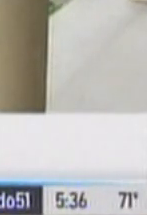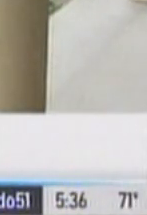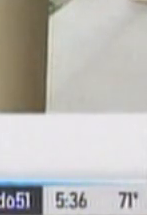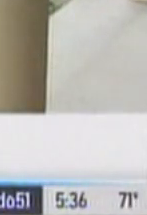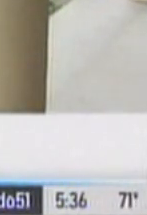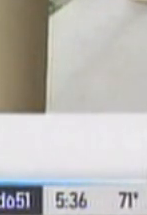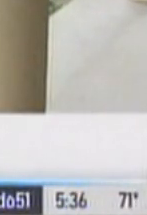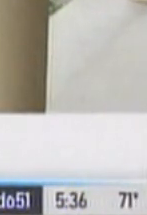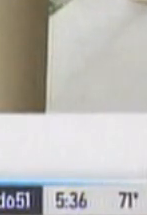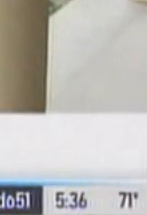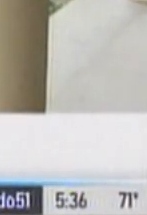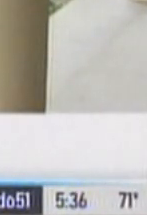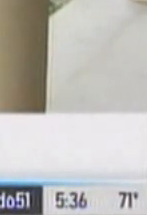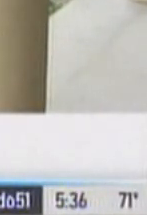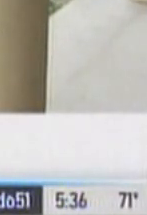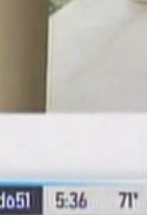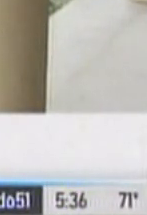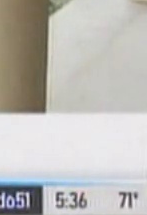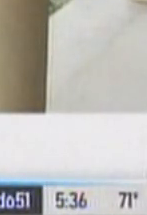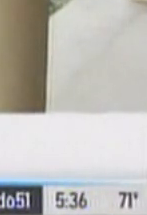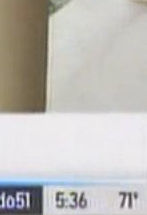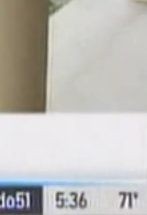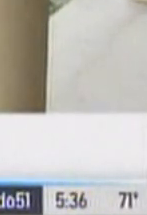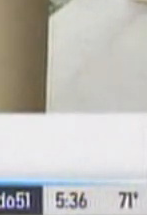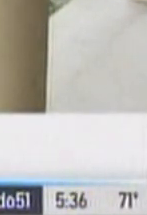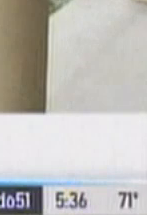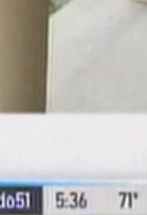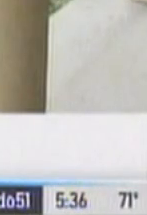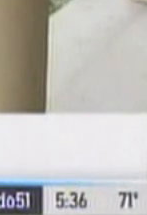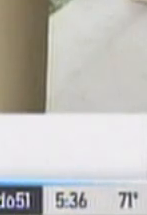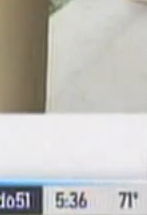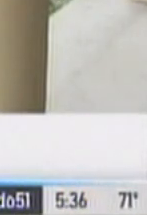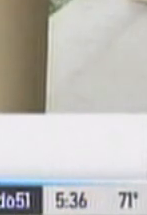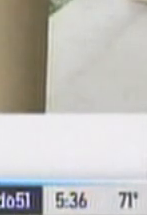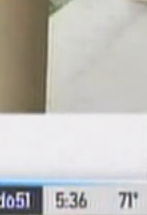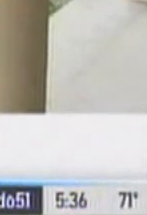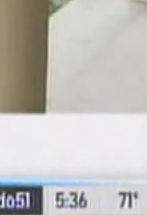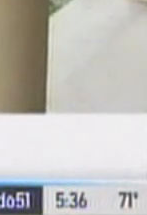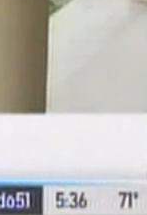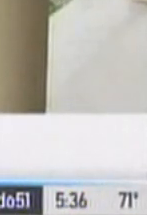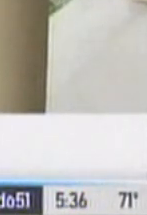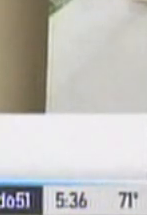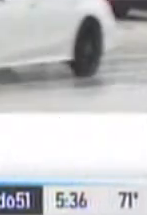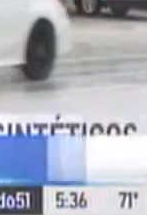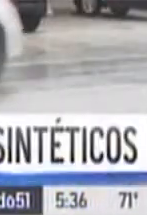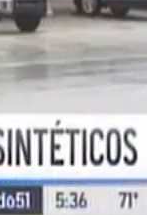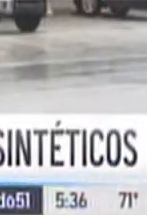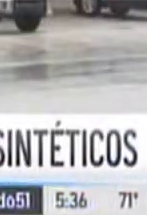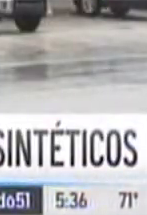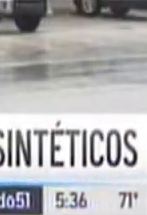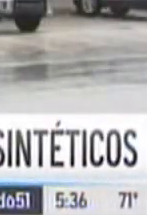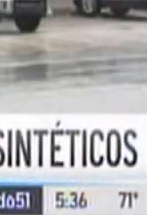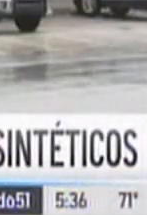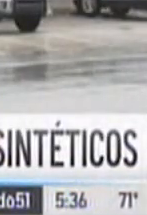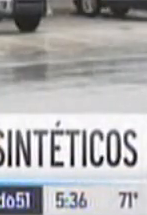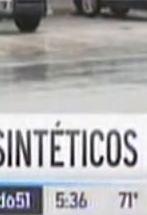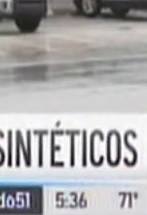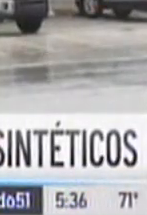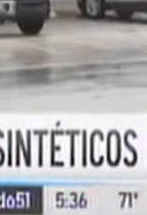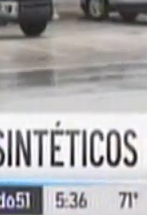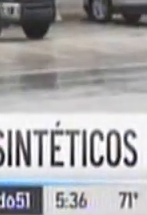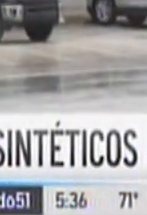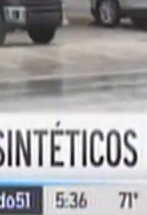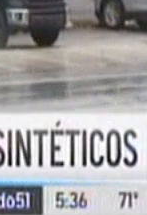ilegal marihuana sintética, sino también de venderla a menos de 1.000 pies de una escuela o parque de la ciudad. La policía de Hialeah